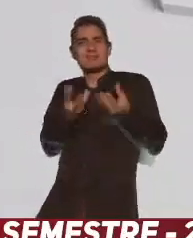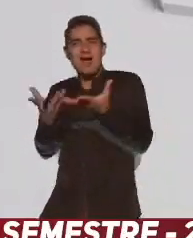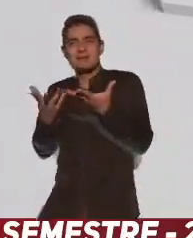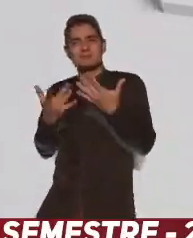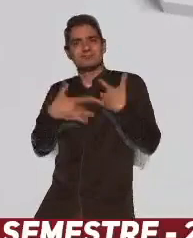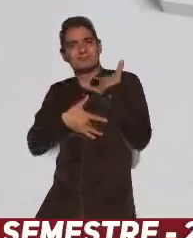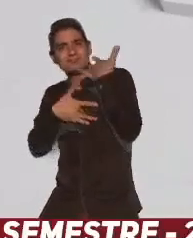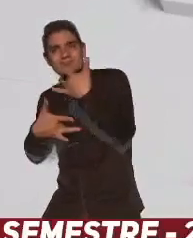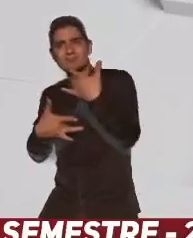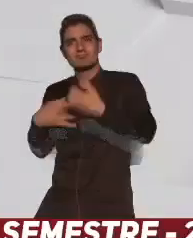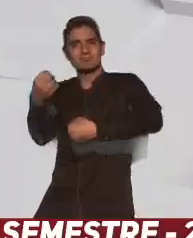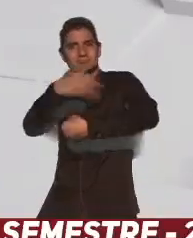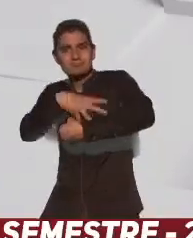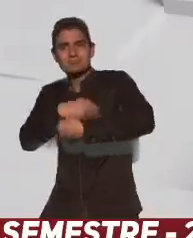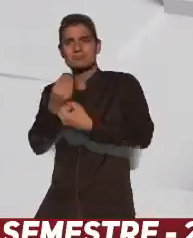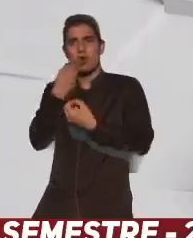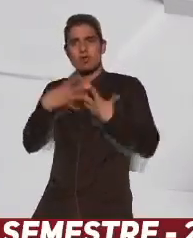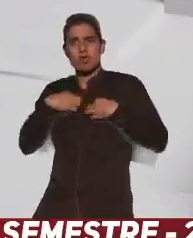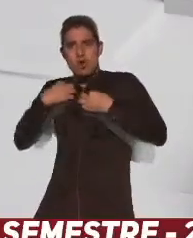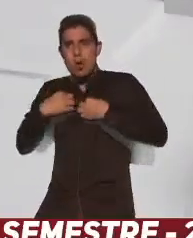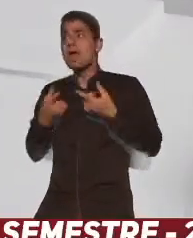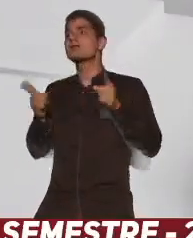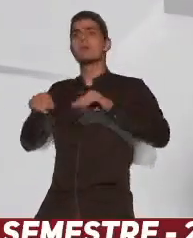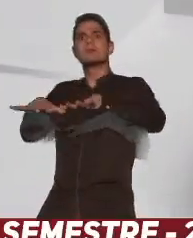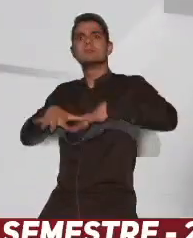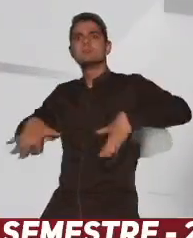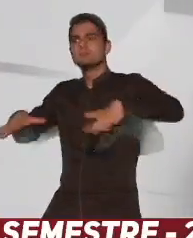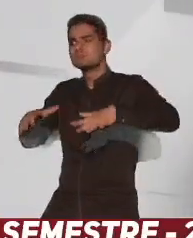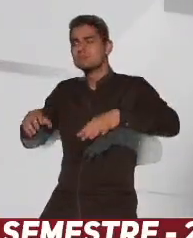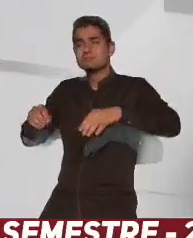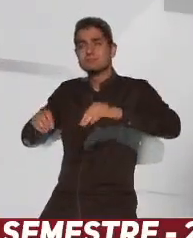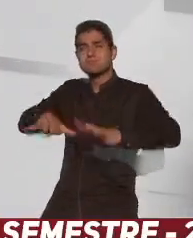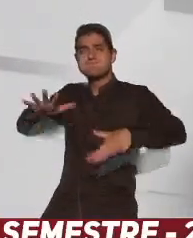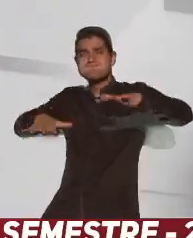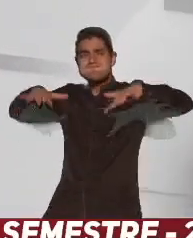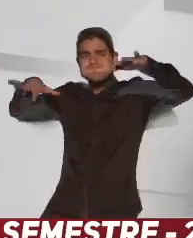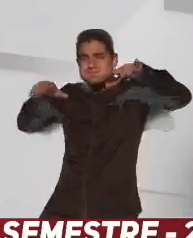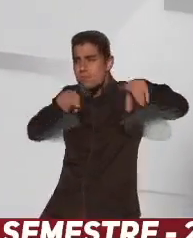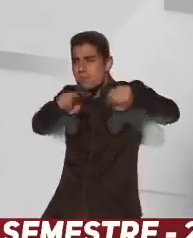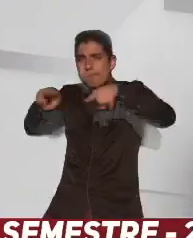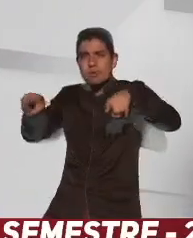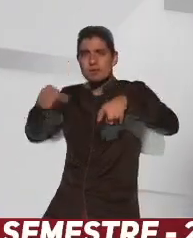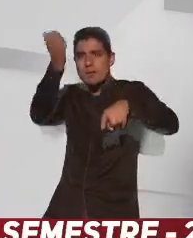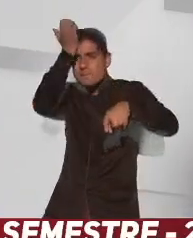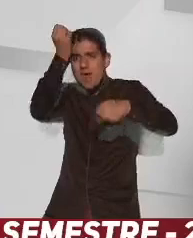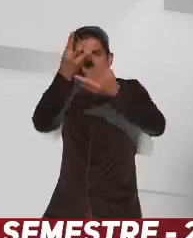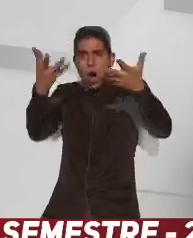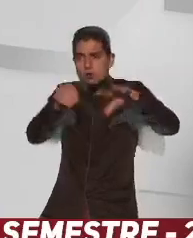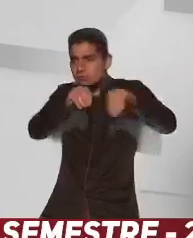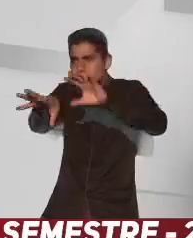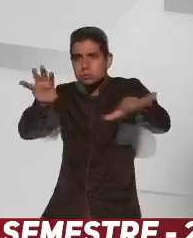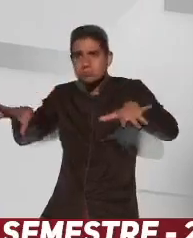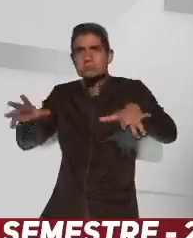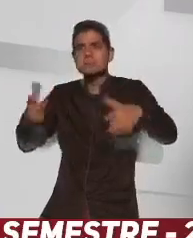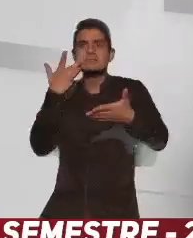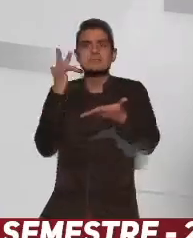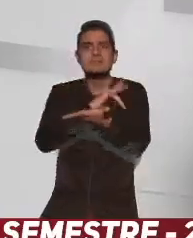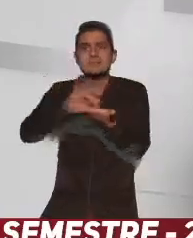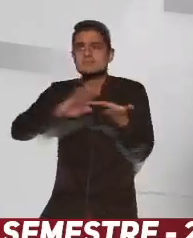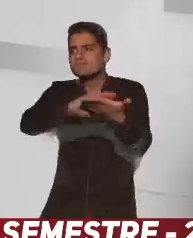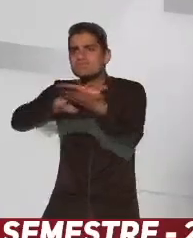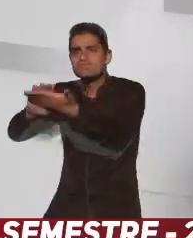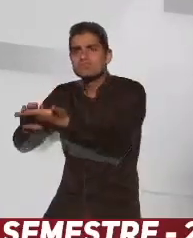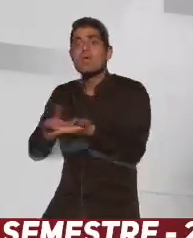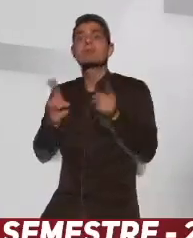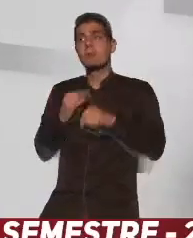hacer la remoción de todos los escombros existentes en las vías públicas, a retirar inclusive desde las viviendas todos